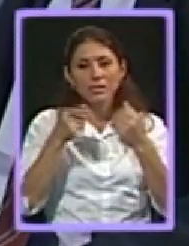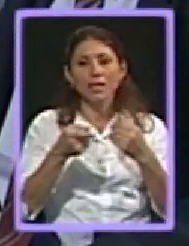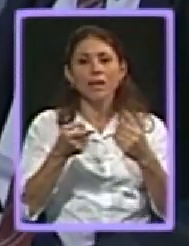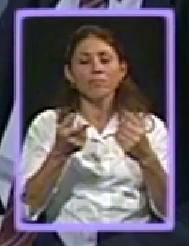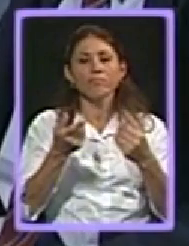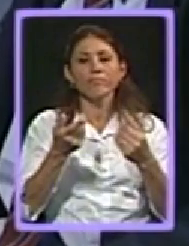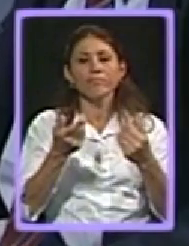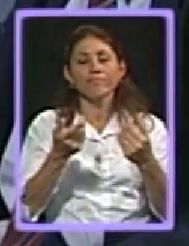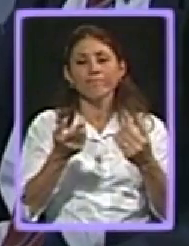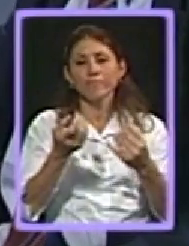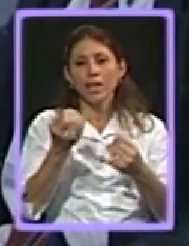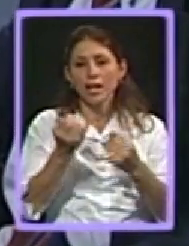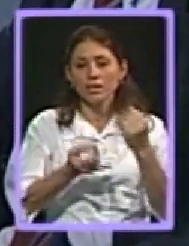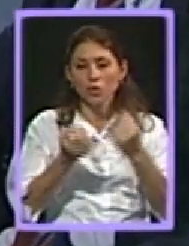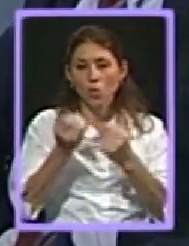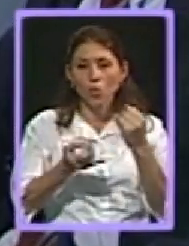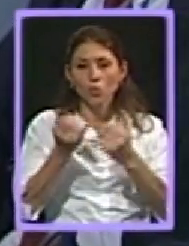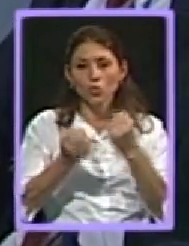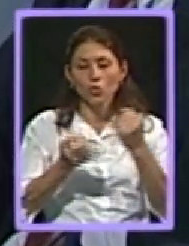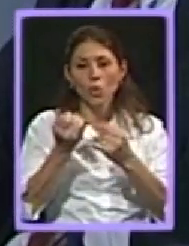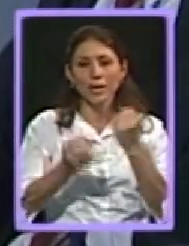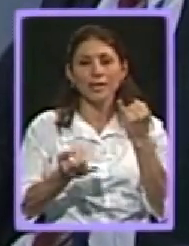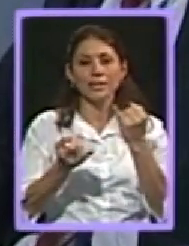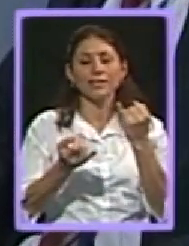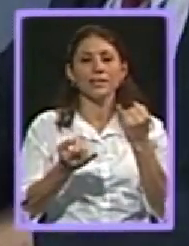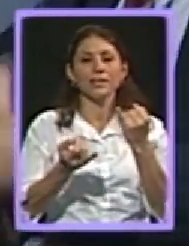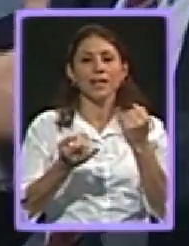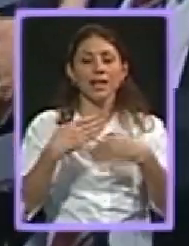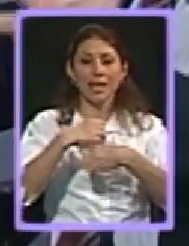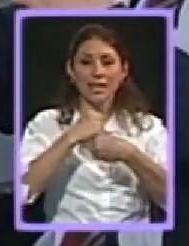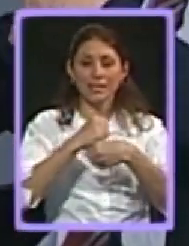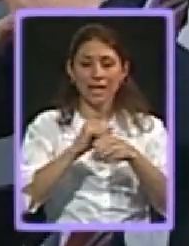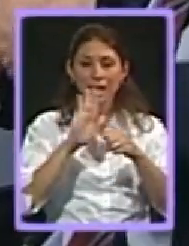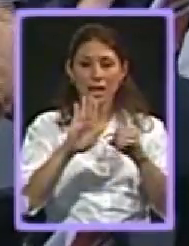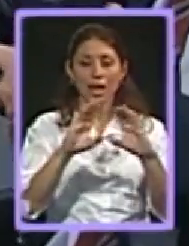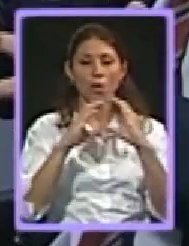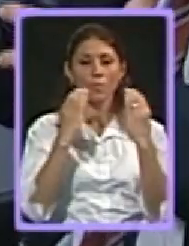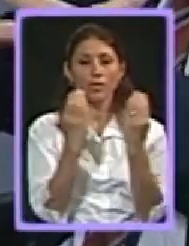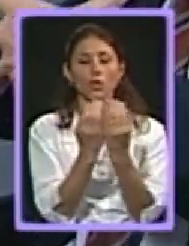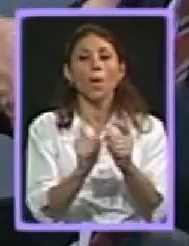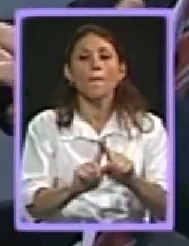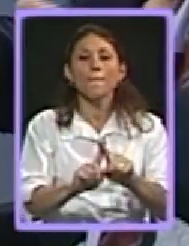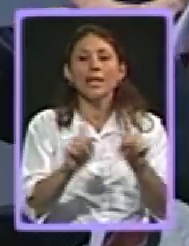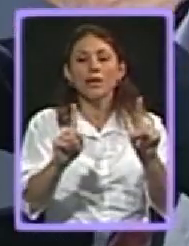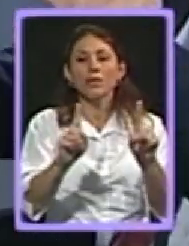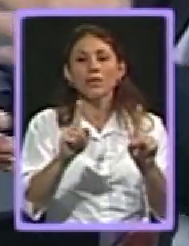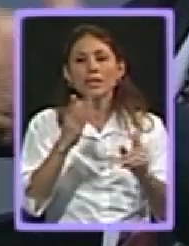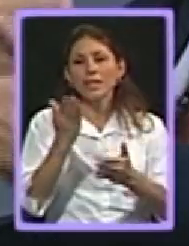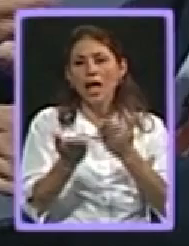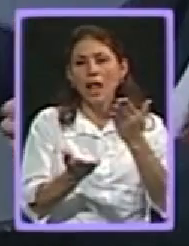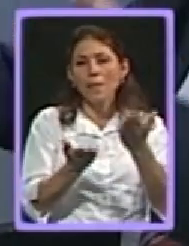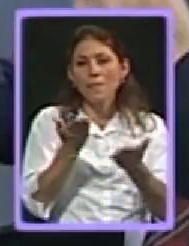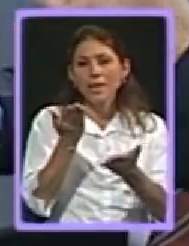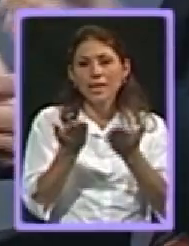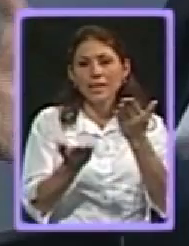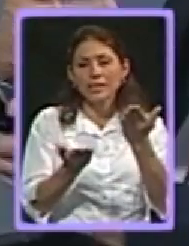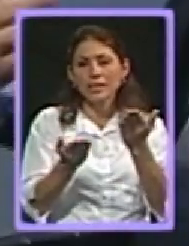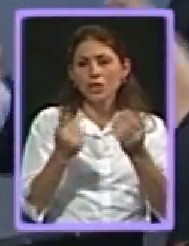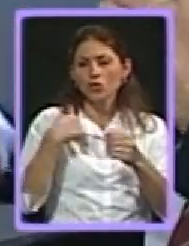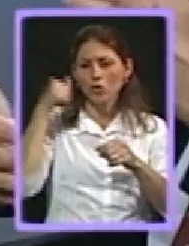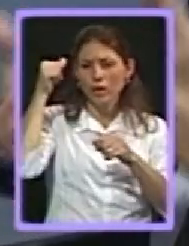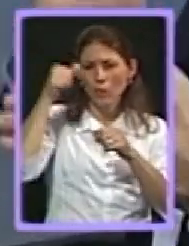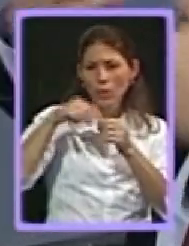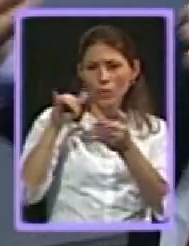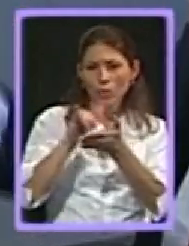digamos, las conclusiones a las que llegaba la comisión, pero tal vez podemos retrotraer un poquito esto, porque cuando